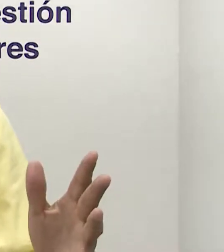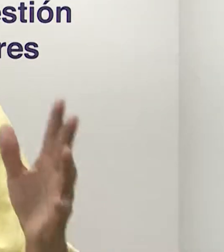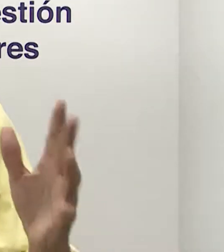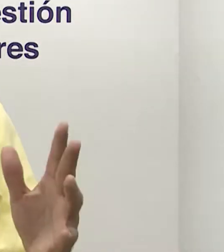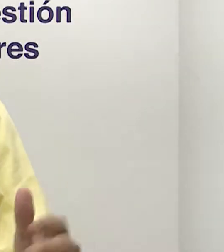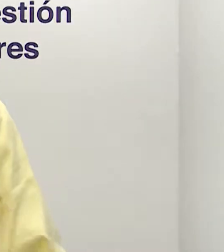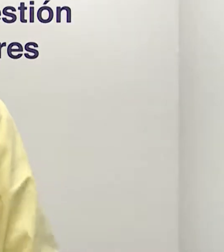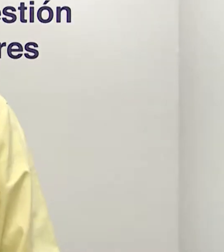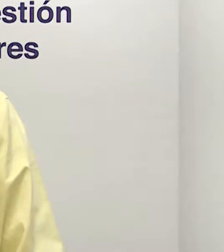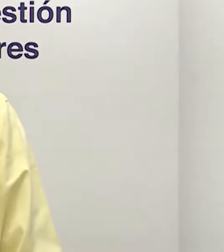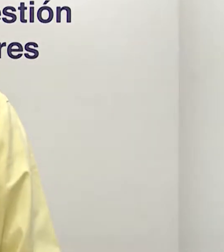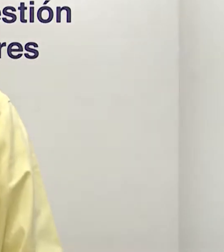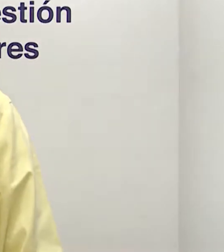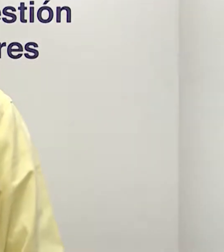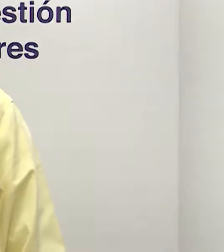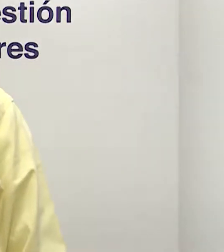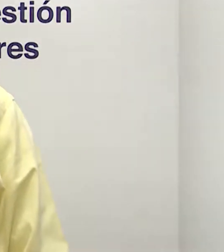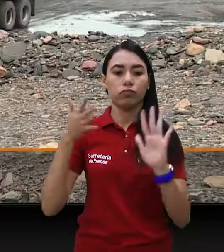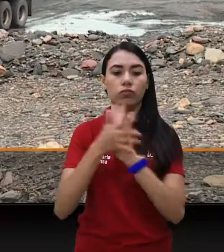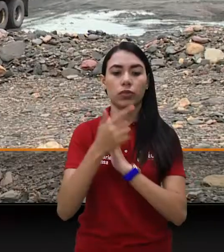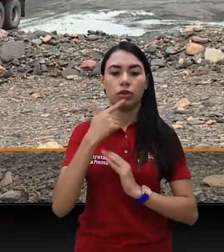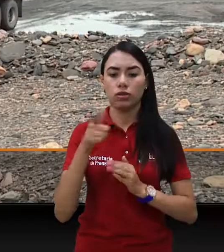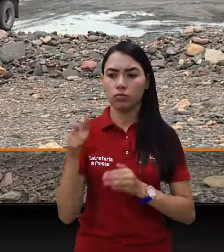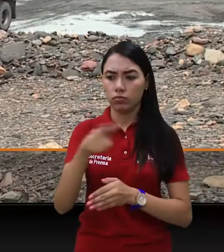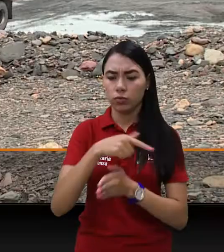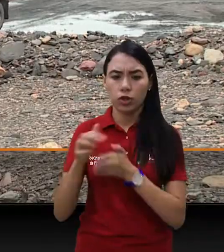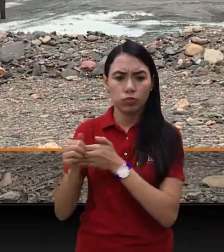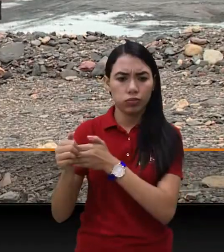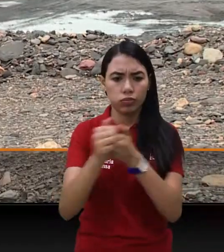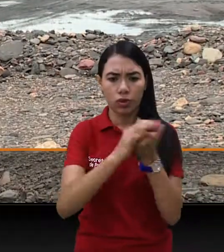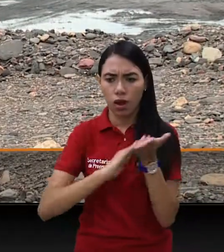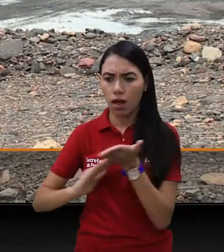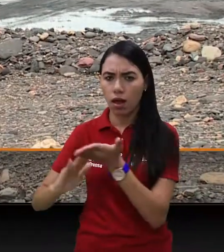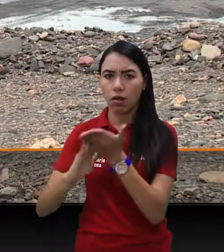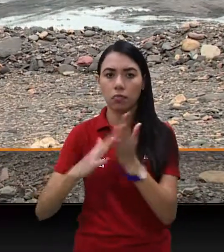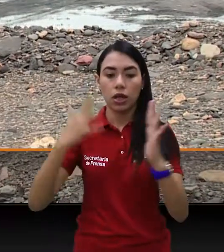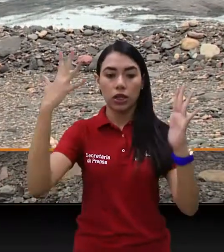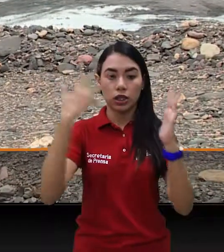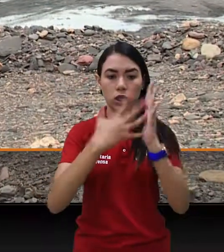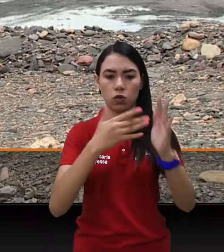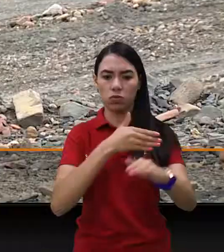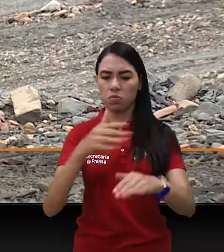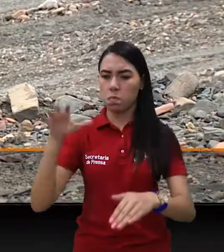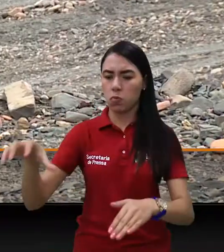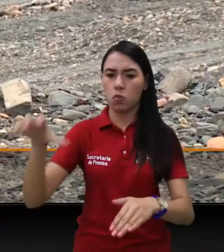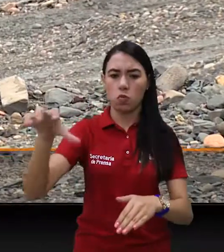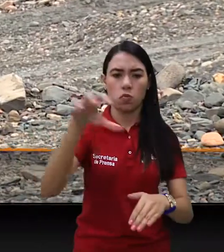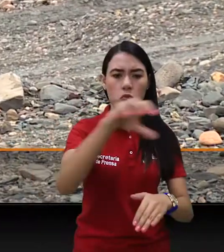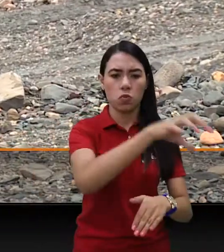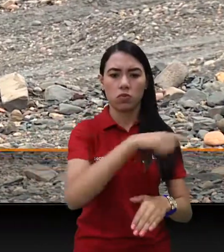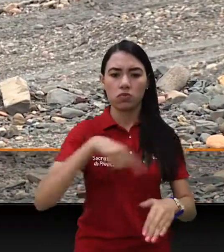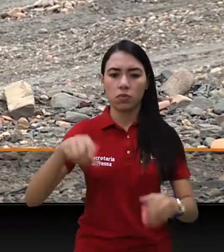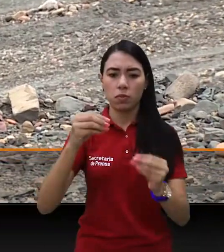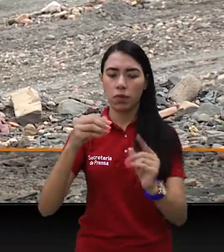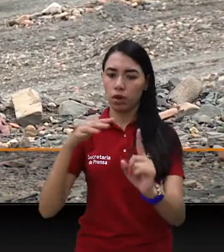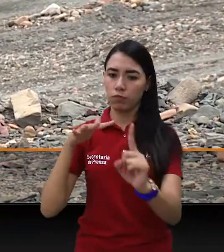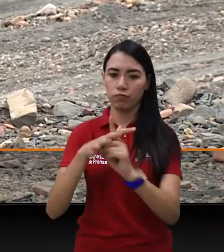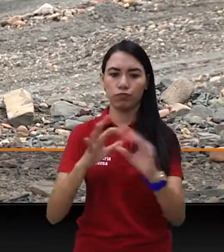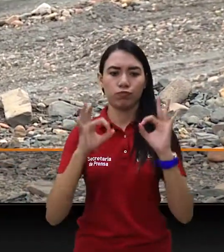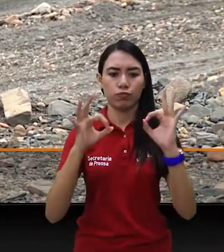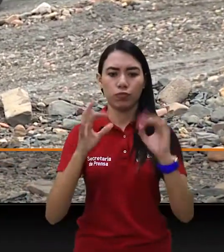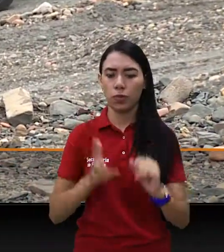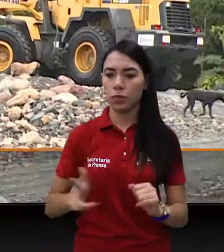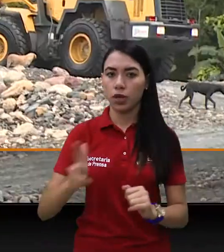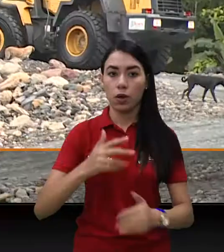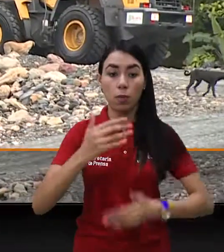jarillones enrocados en las orillas del río. Estas rutas permiten la circulación de más de 5.000 habitantes que se veían afectados por el